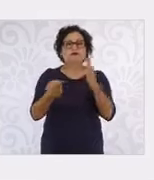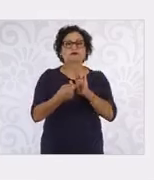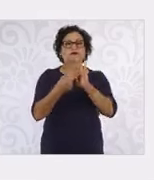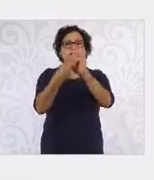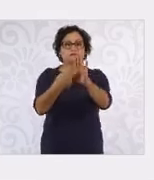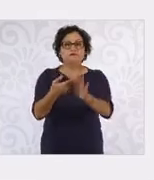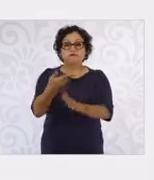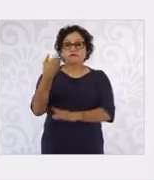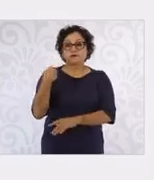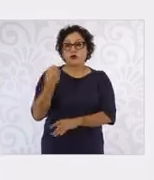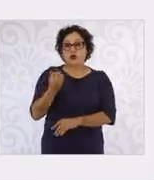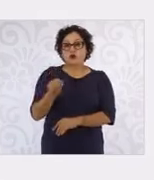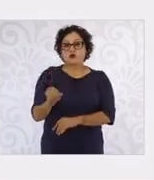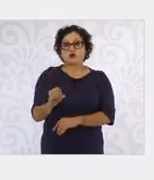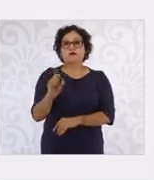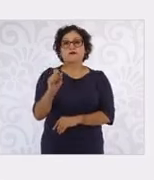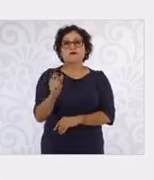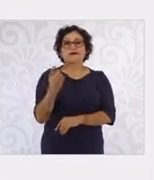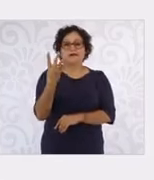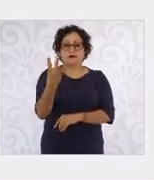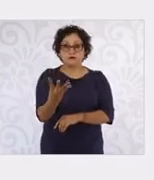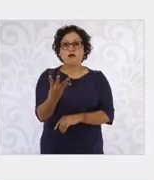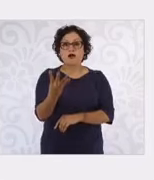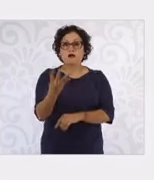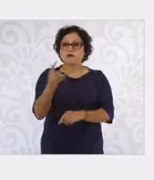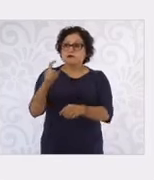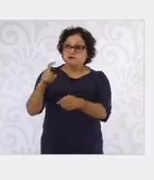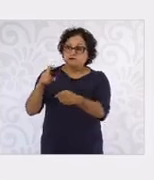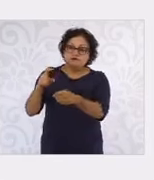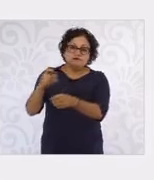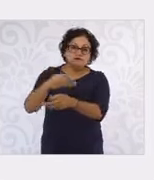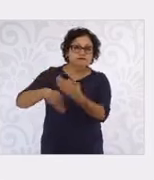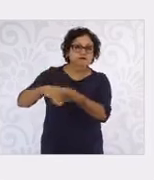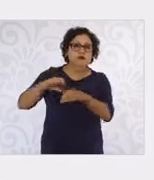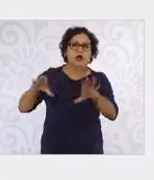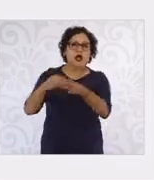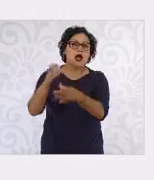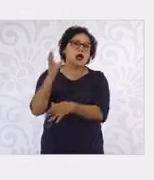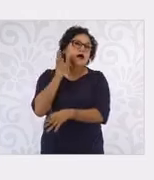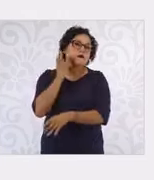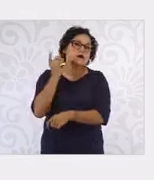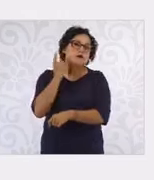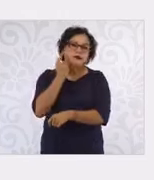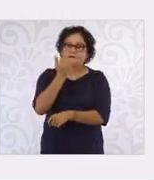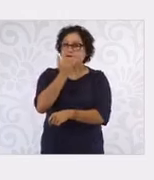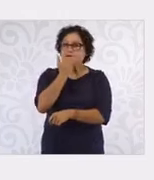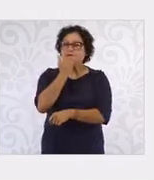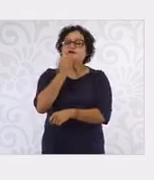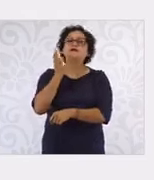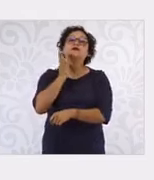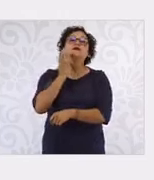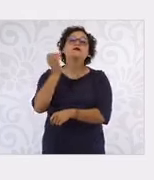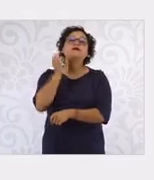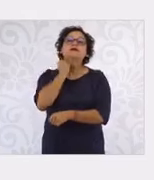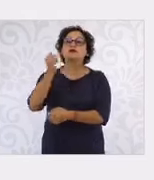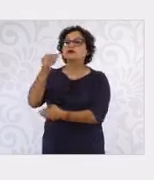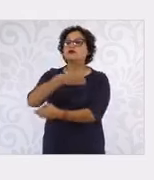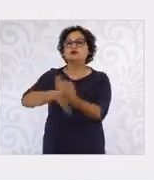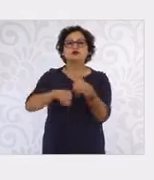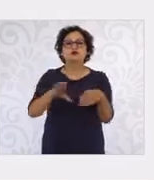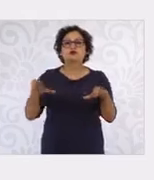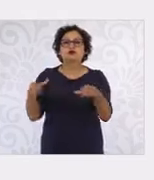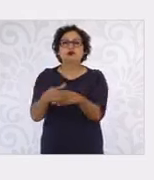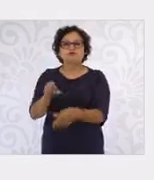fueron aprobadas por unanimidad, primero en la Cámara de Diputados, perdón, en la Cámara de Senadores, todos los senadores acompañaron